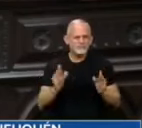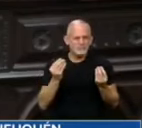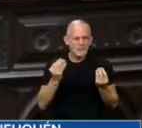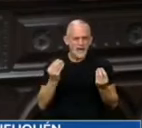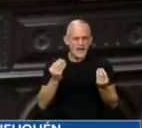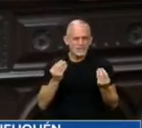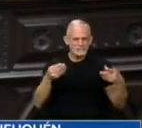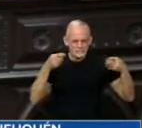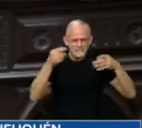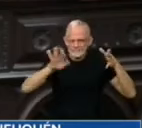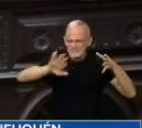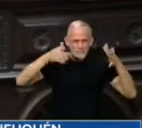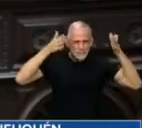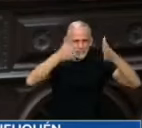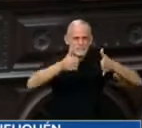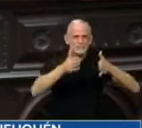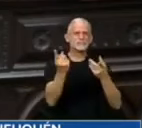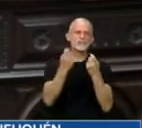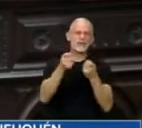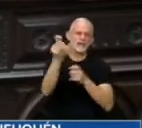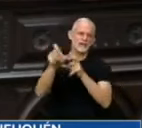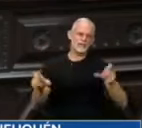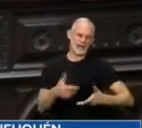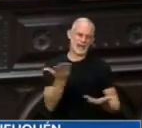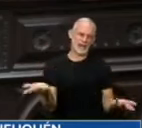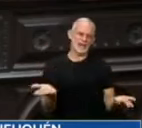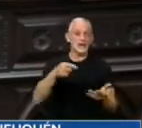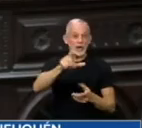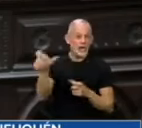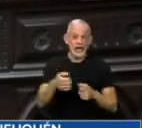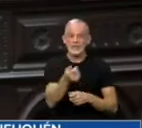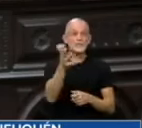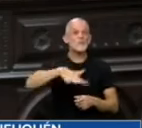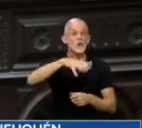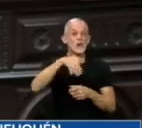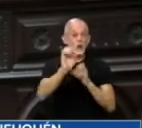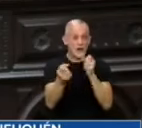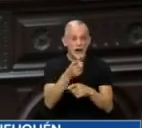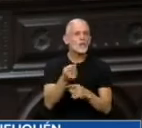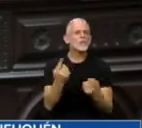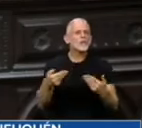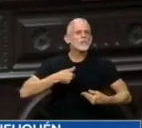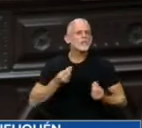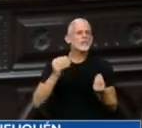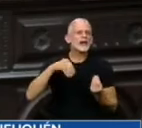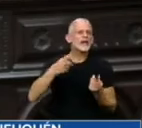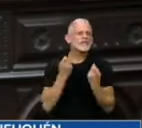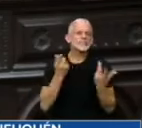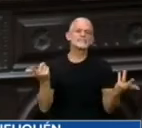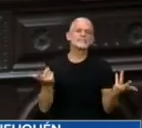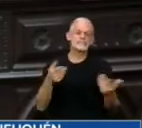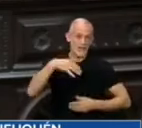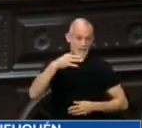que nos centremos en lo que verdaderamente está necesitando la ciudadanía. Y hoy la ciudadanía, el pueblo trabajador, nos pide una vez más que